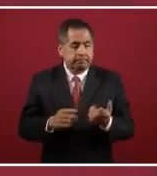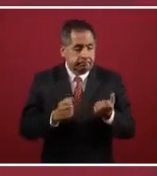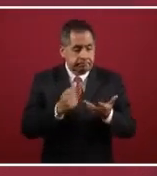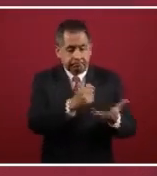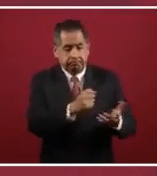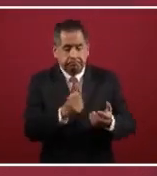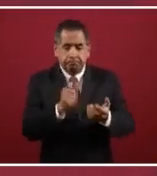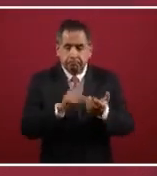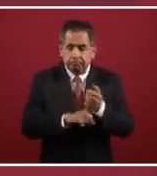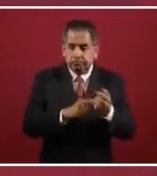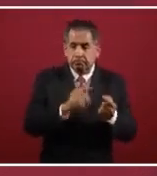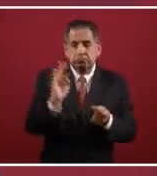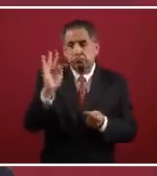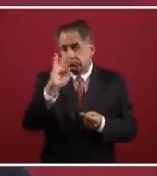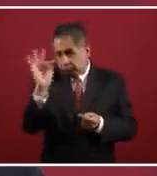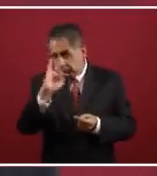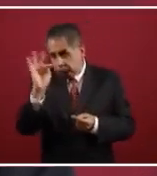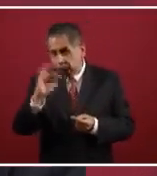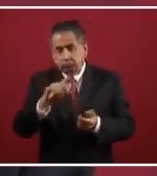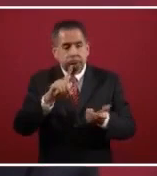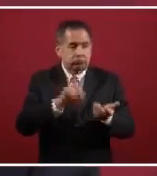faltantes o pueden ser